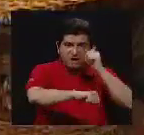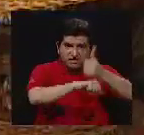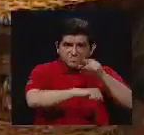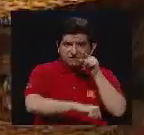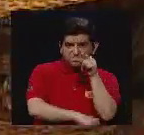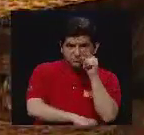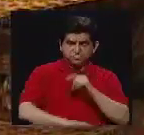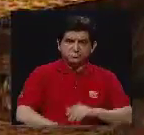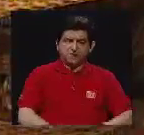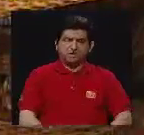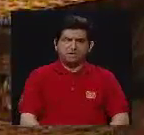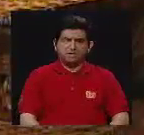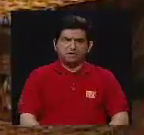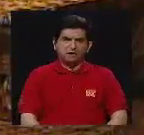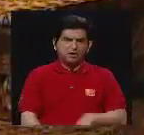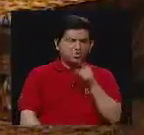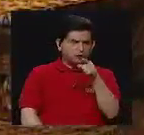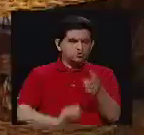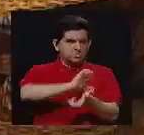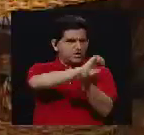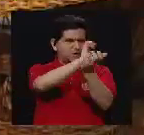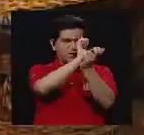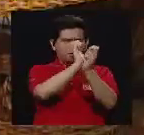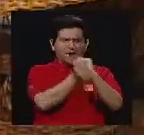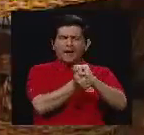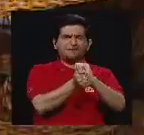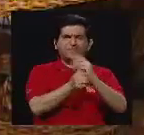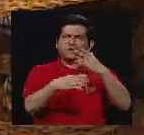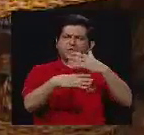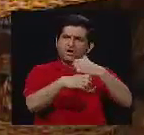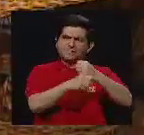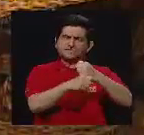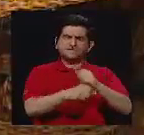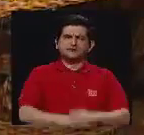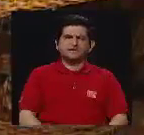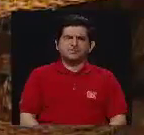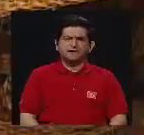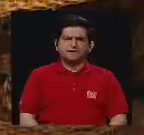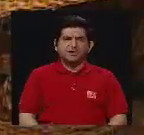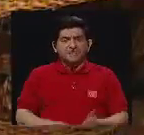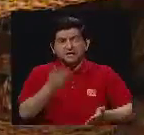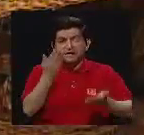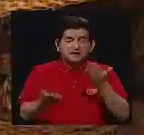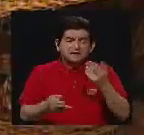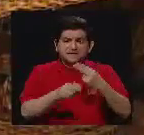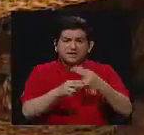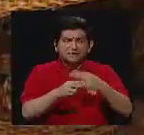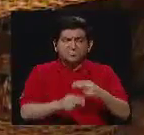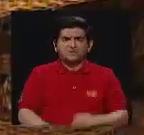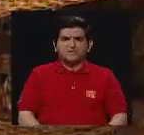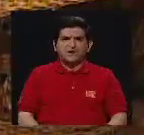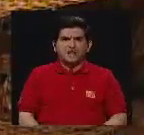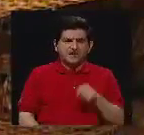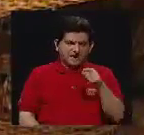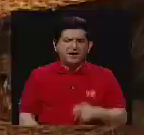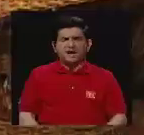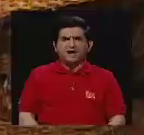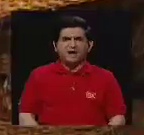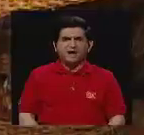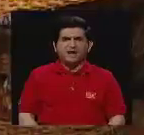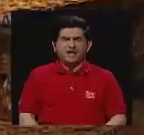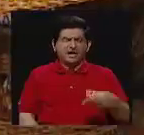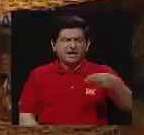ahí planteas cómo vos das un giro, o has dado un giro en relación con lo que podríamos llamar la genealogía de